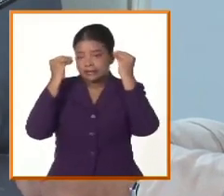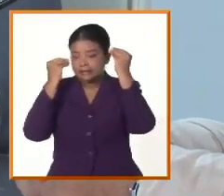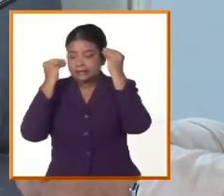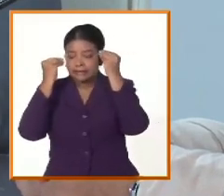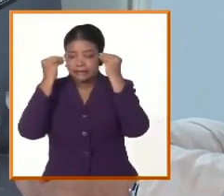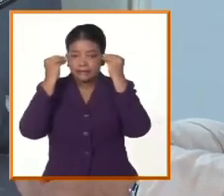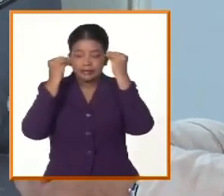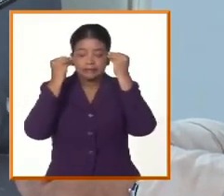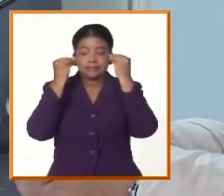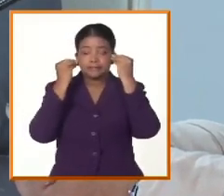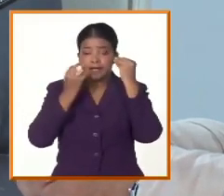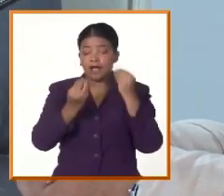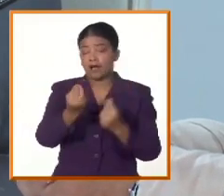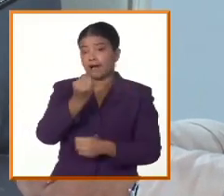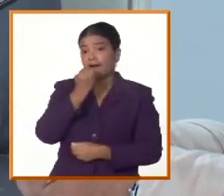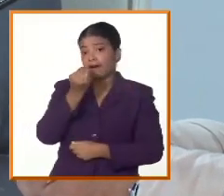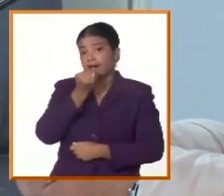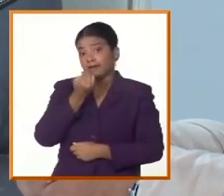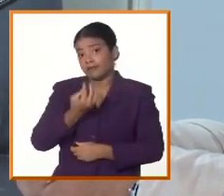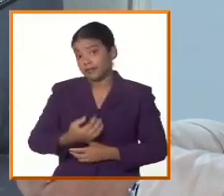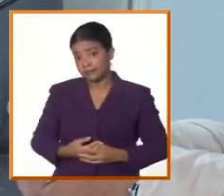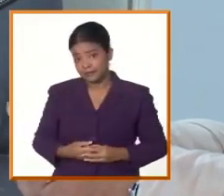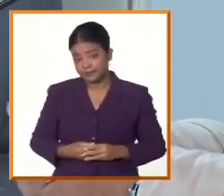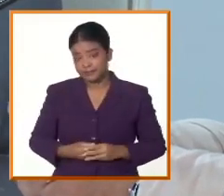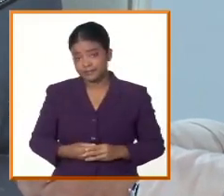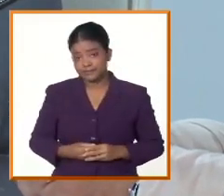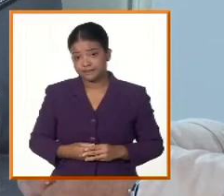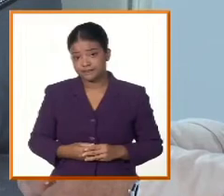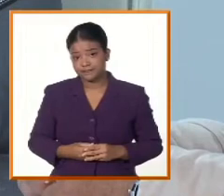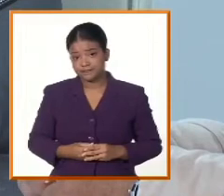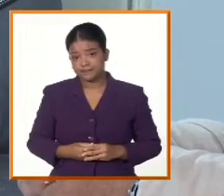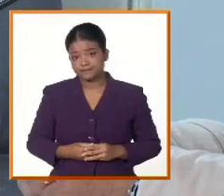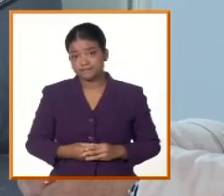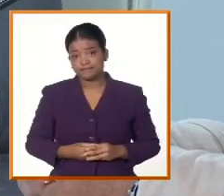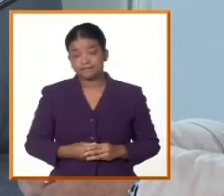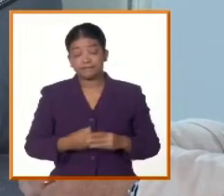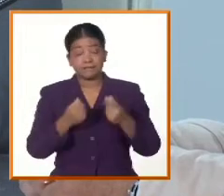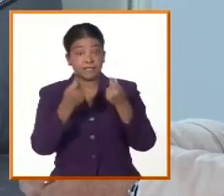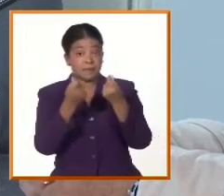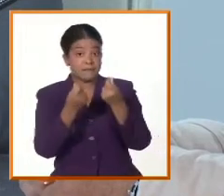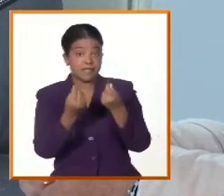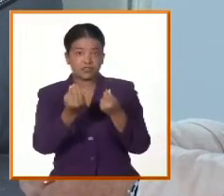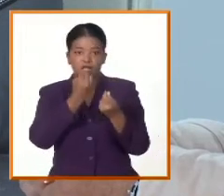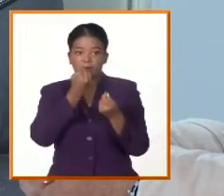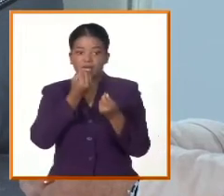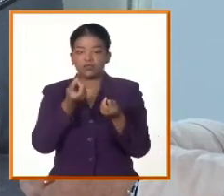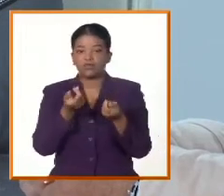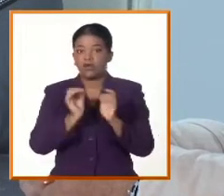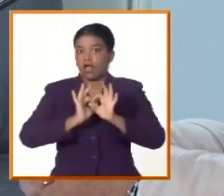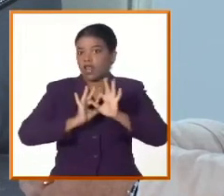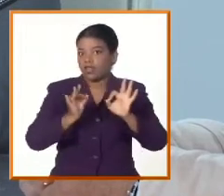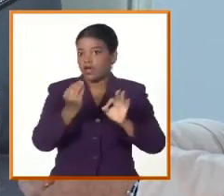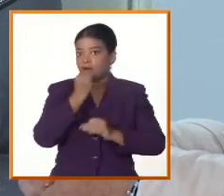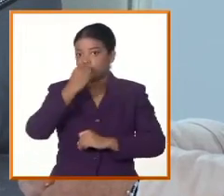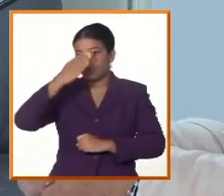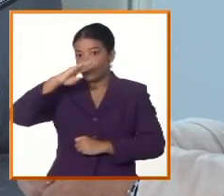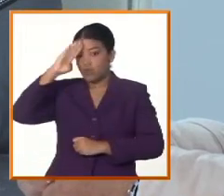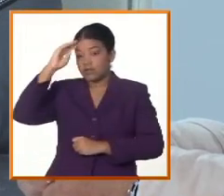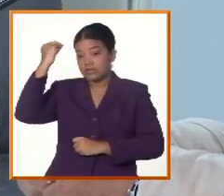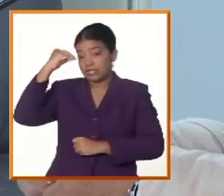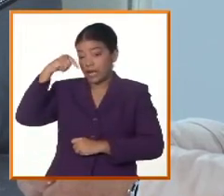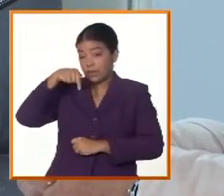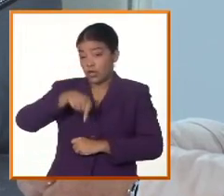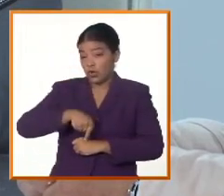el día a día los temas relacionados con la disponibilidad de alimentos los precios los alimentos y la calidad de los alimentos que se ofertan en Cuba sabemos que está hoy